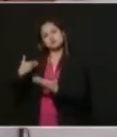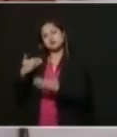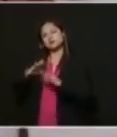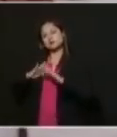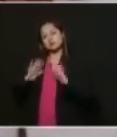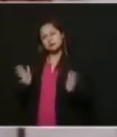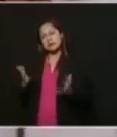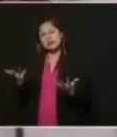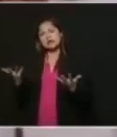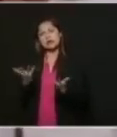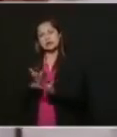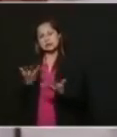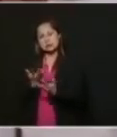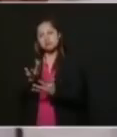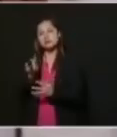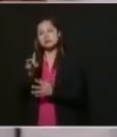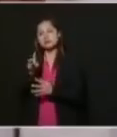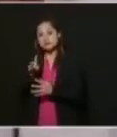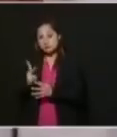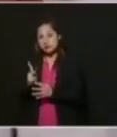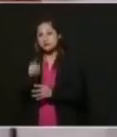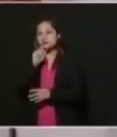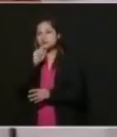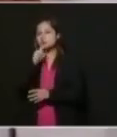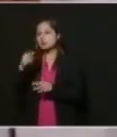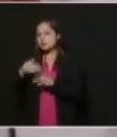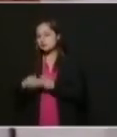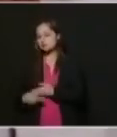y estamos por iniciar,